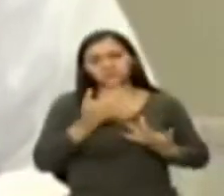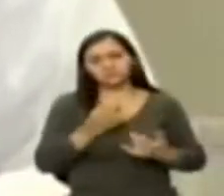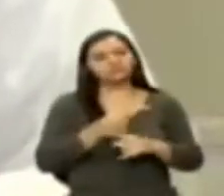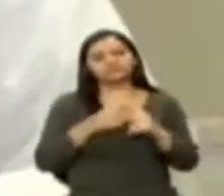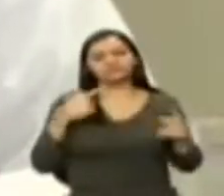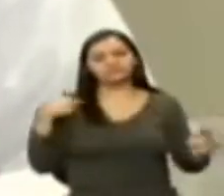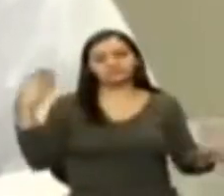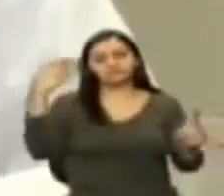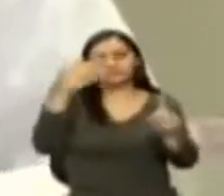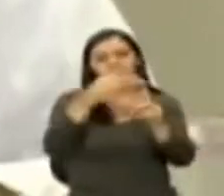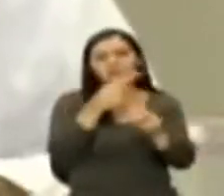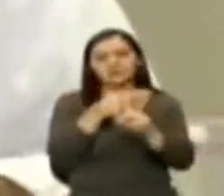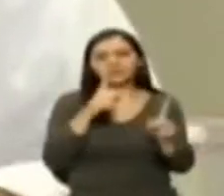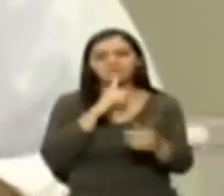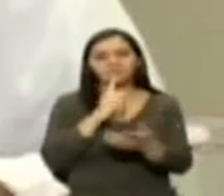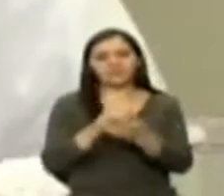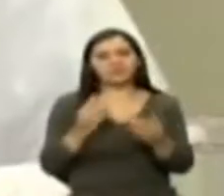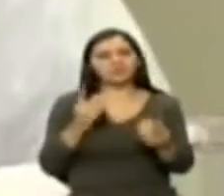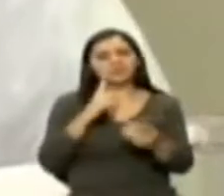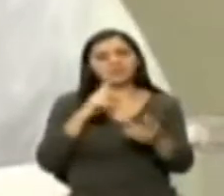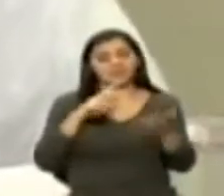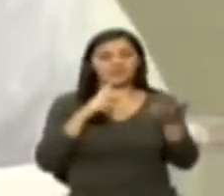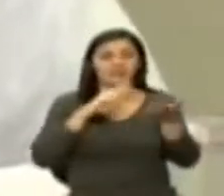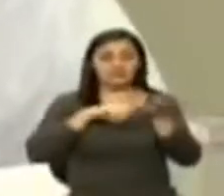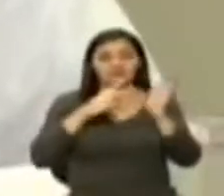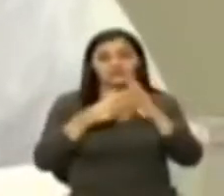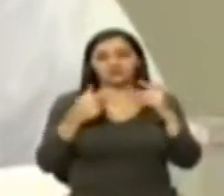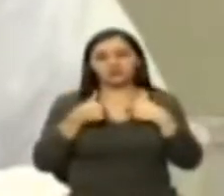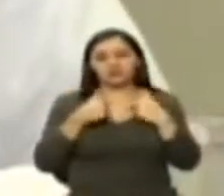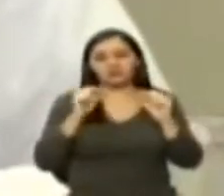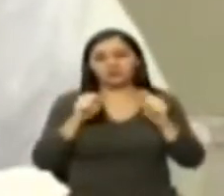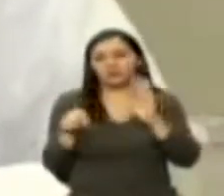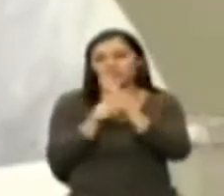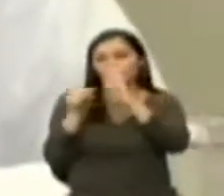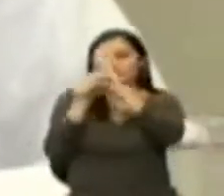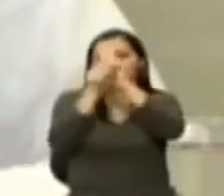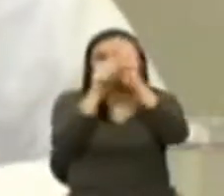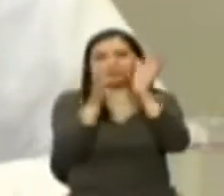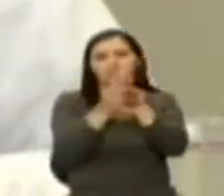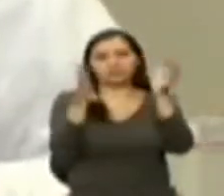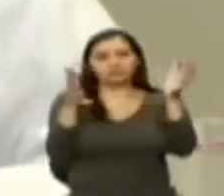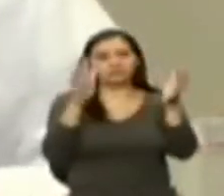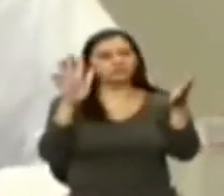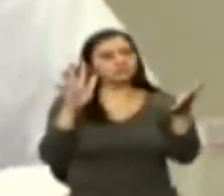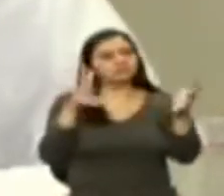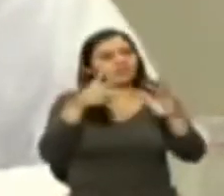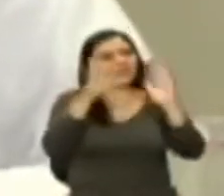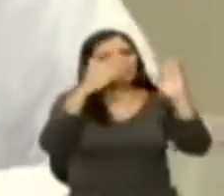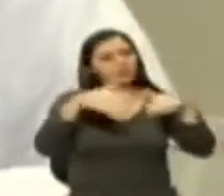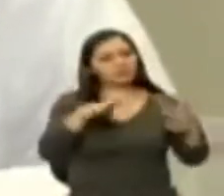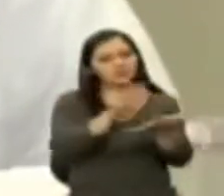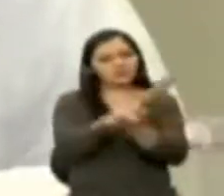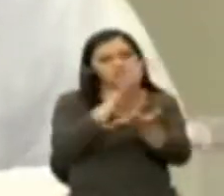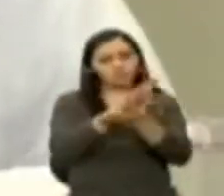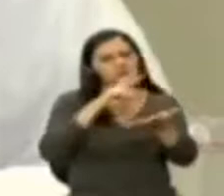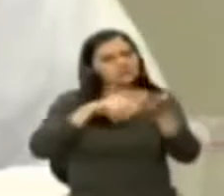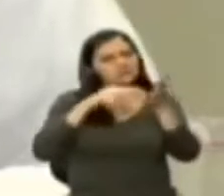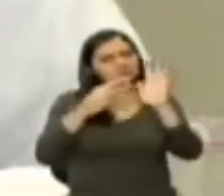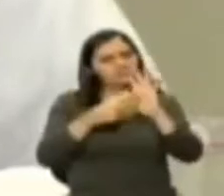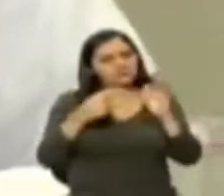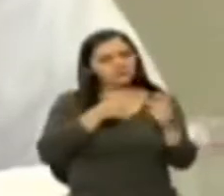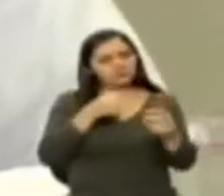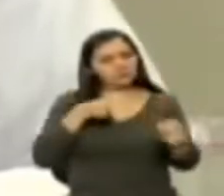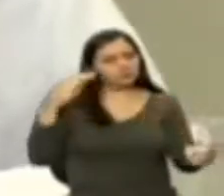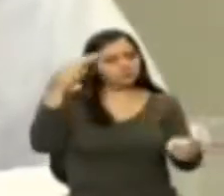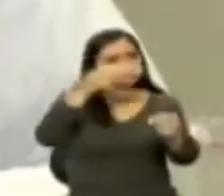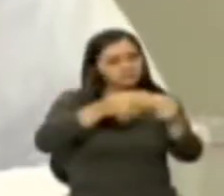sincero, a mí me llena de optimismo, me llena de esperanza cada nueva escuela del milenio, ¿no? Es un paso más hacia el buen vivir. Realmente esa escuela del milenio